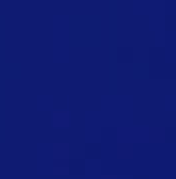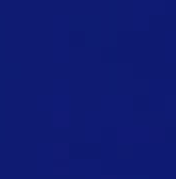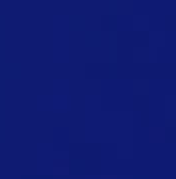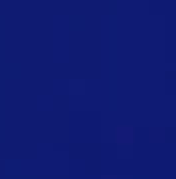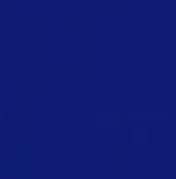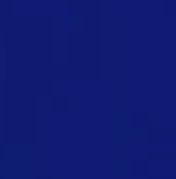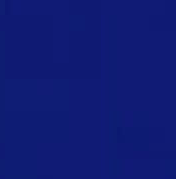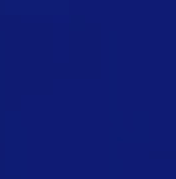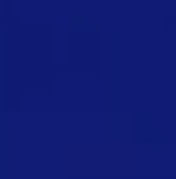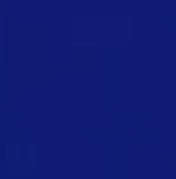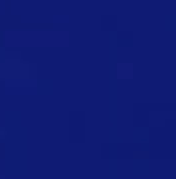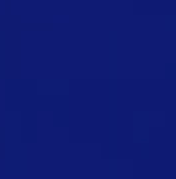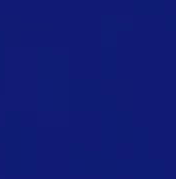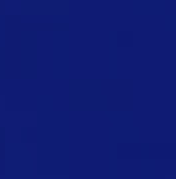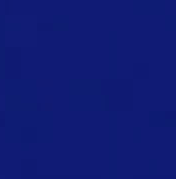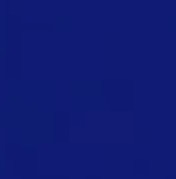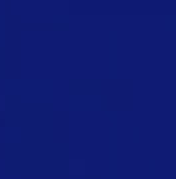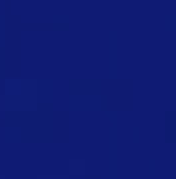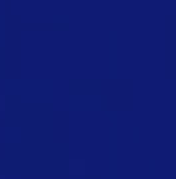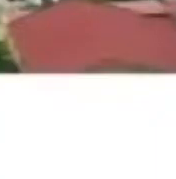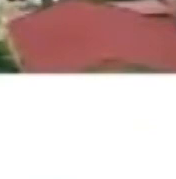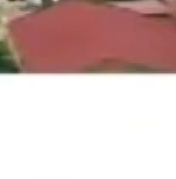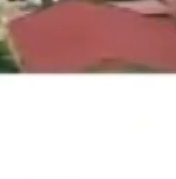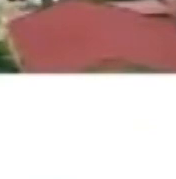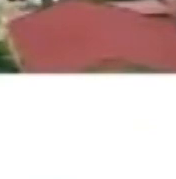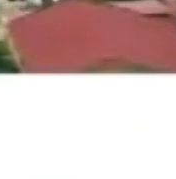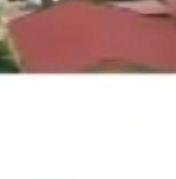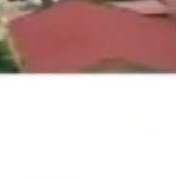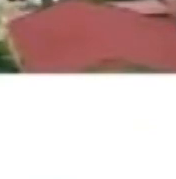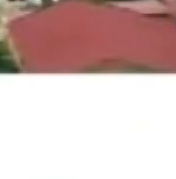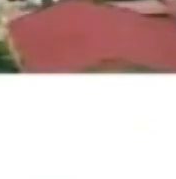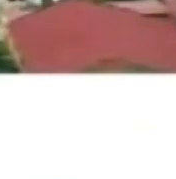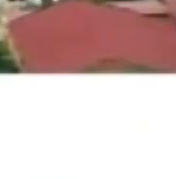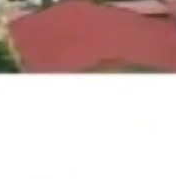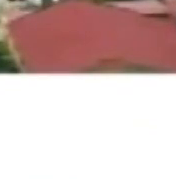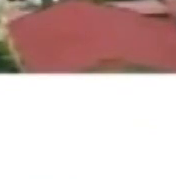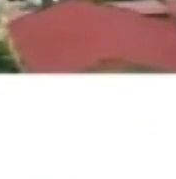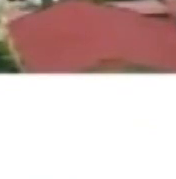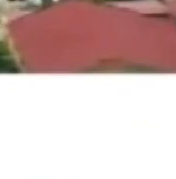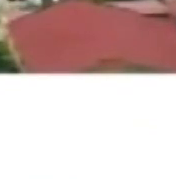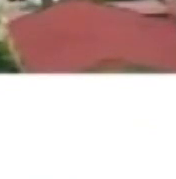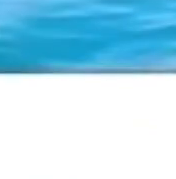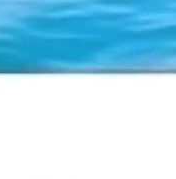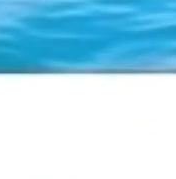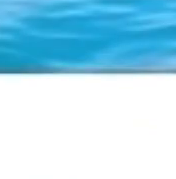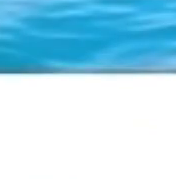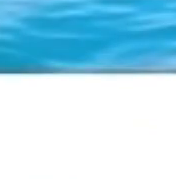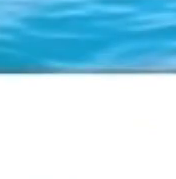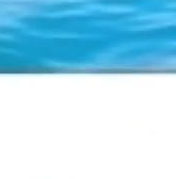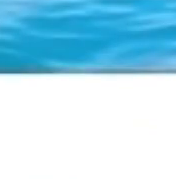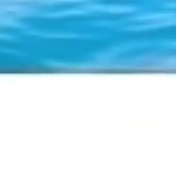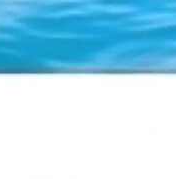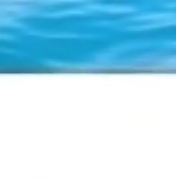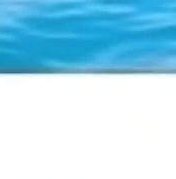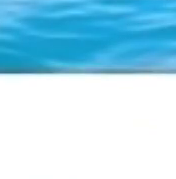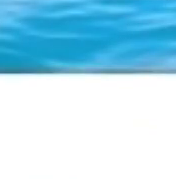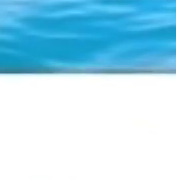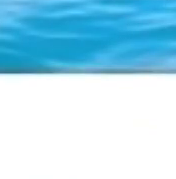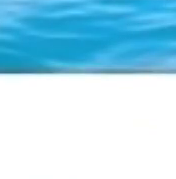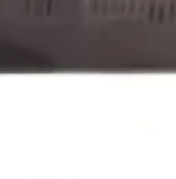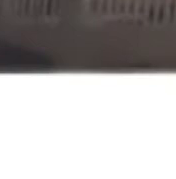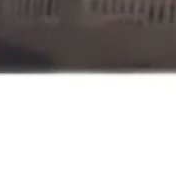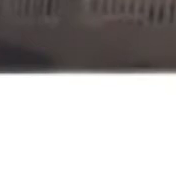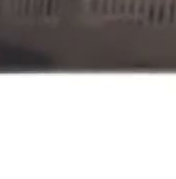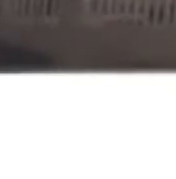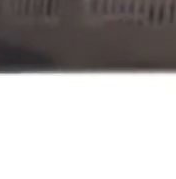mejor inversión de tu vida. Contamos con viviendas con todo lo que tu familia necesita, zonas de recreación, deportivas, cómodas, con salón social, parroquia católica y un